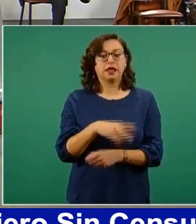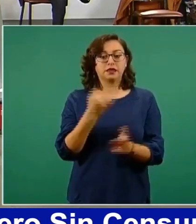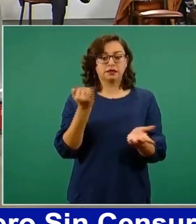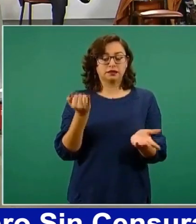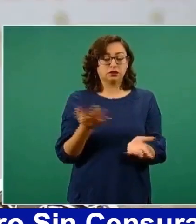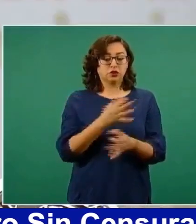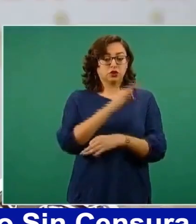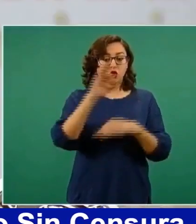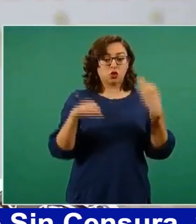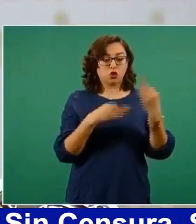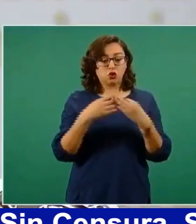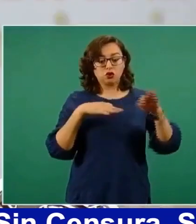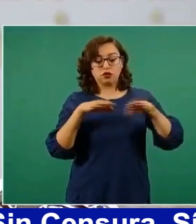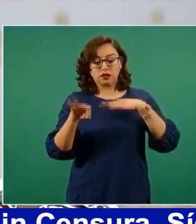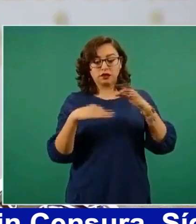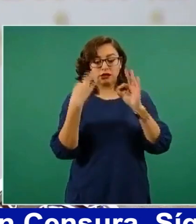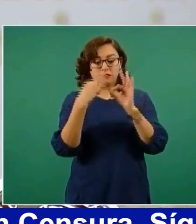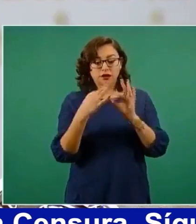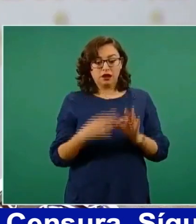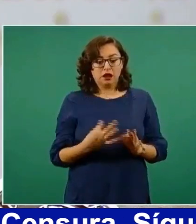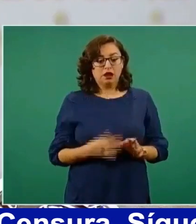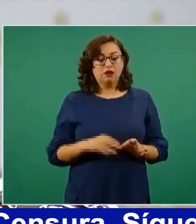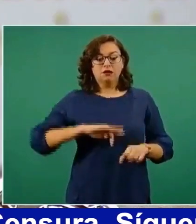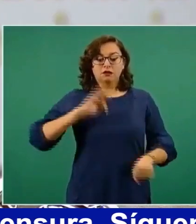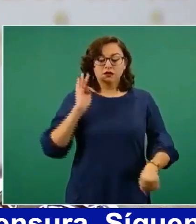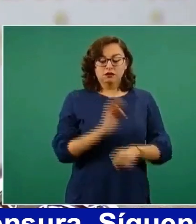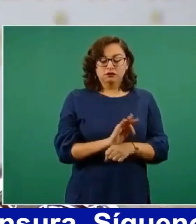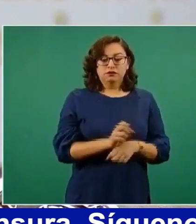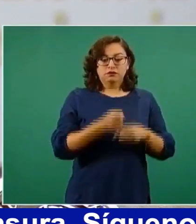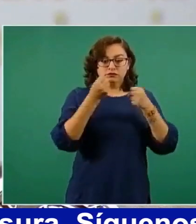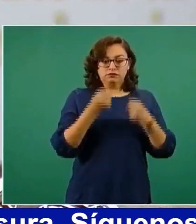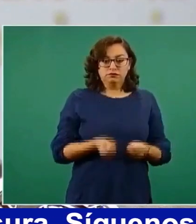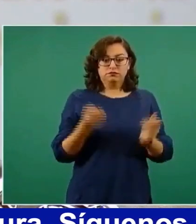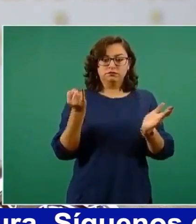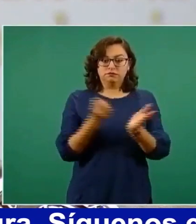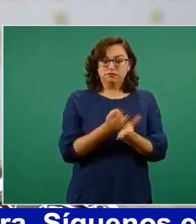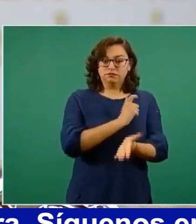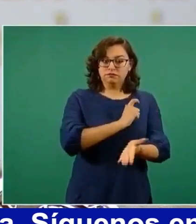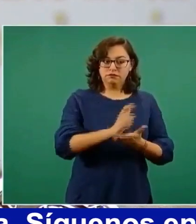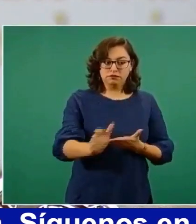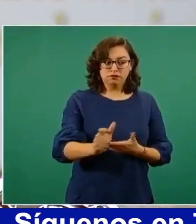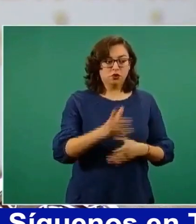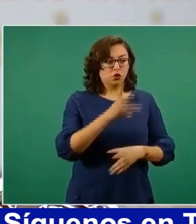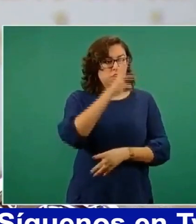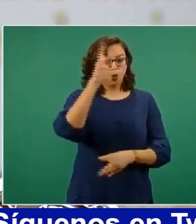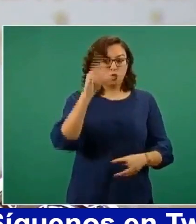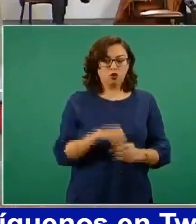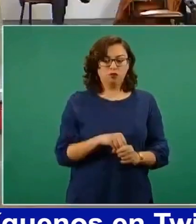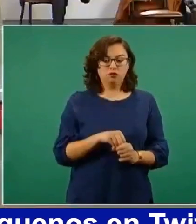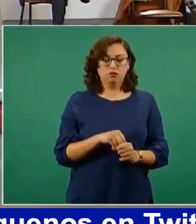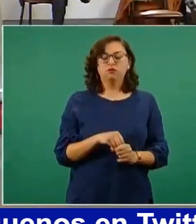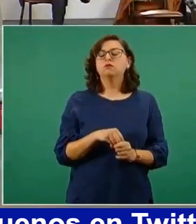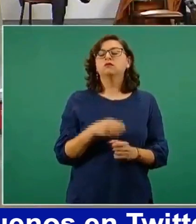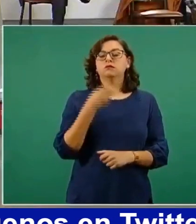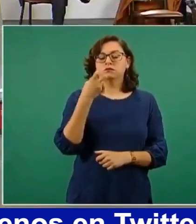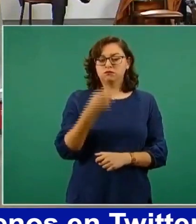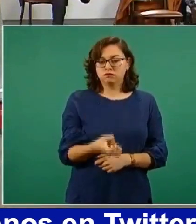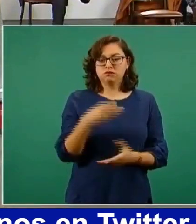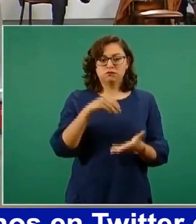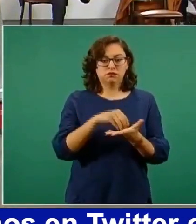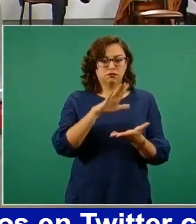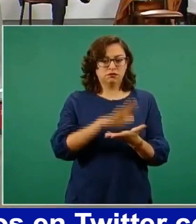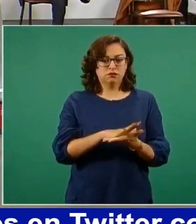padrón que estará a cargo de la Secretaría del Trabajo y Previsión Social, previa